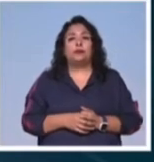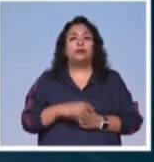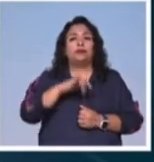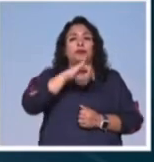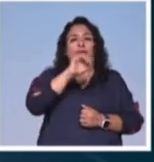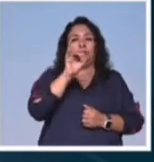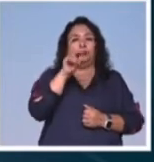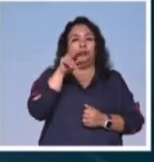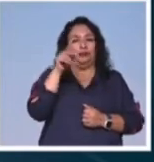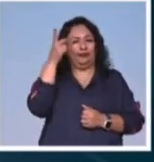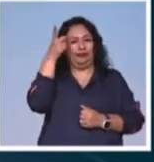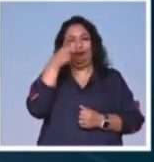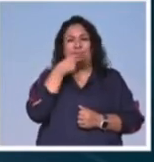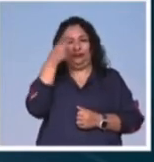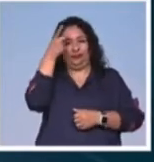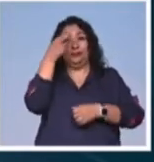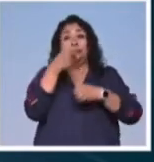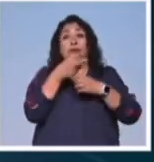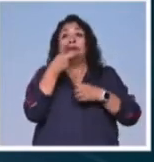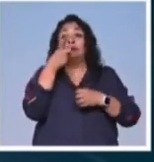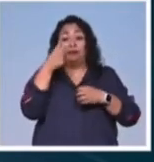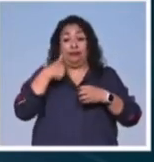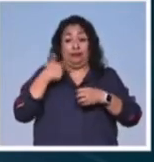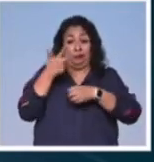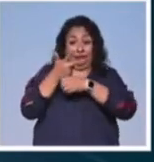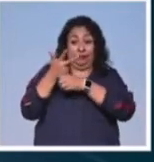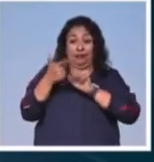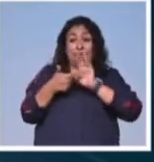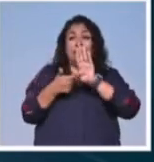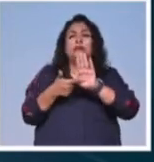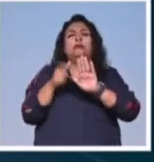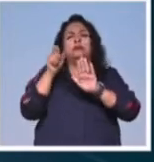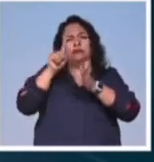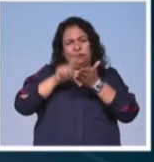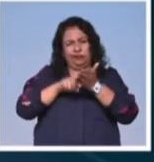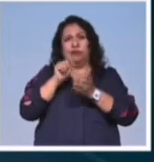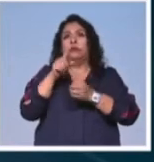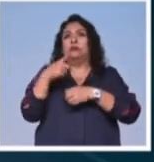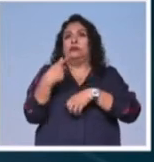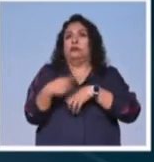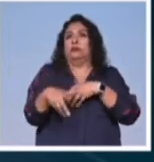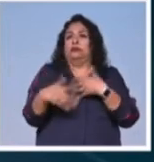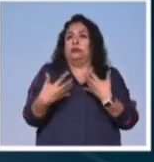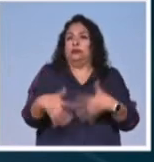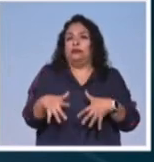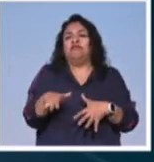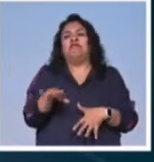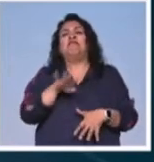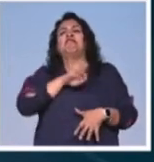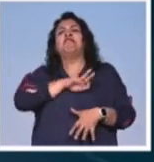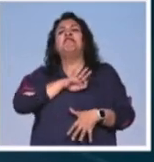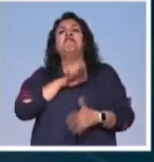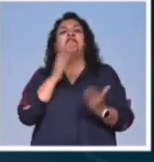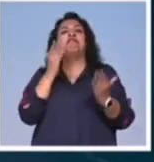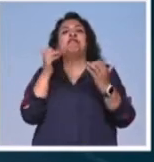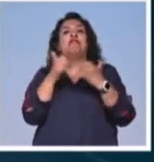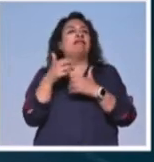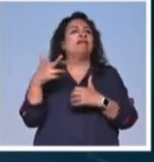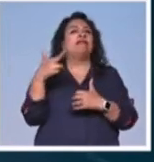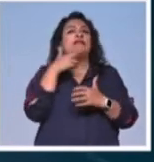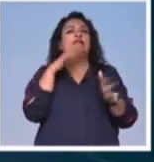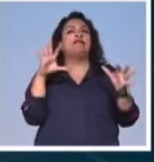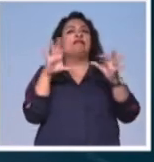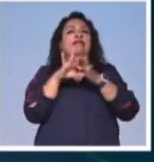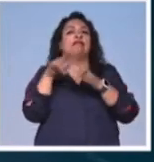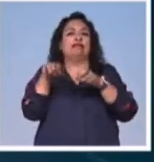Jonás N. Díaz afirma que su apuesta cinematográfica no estuvo exenta de ciertos riesgos que, sin embargo, contrastaron con la rápida